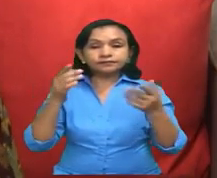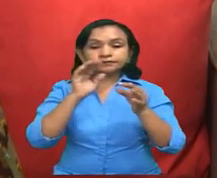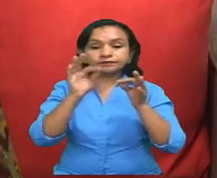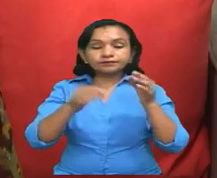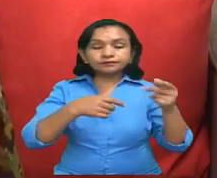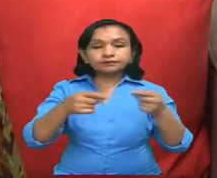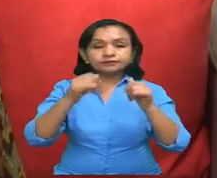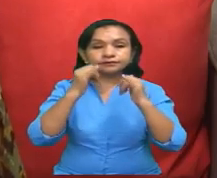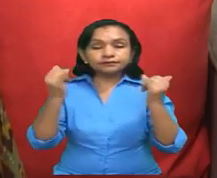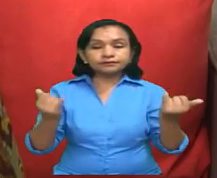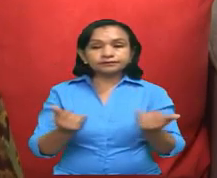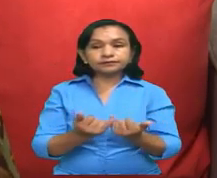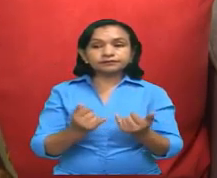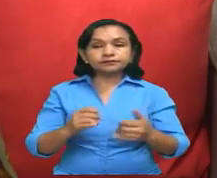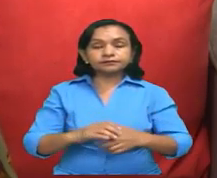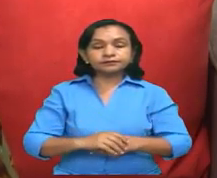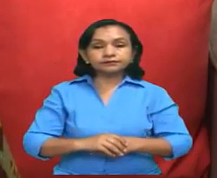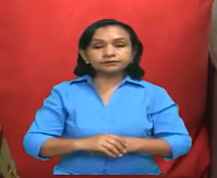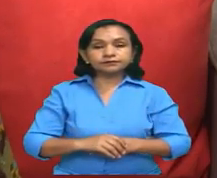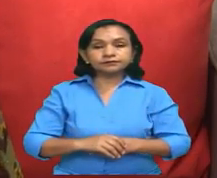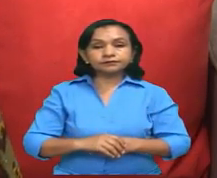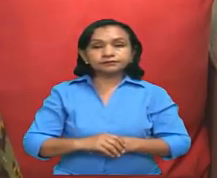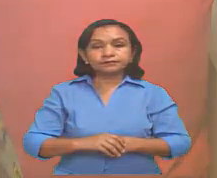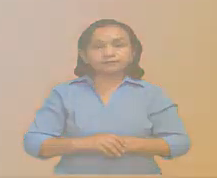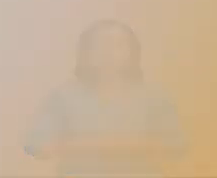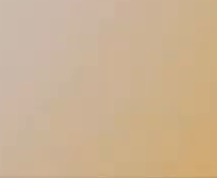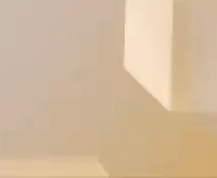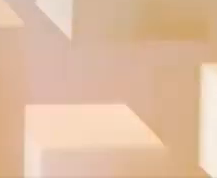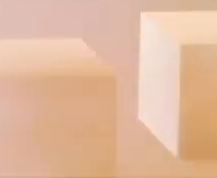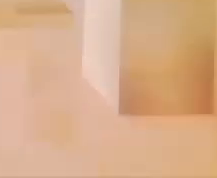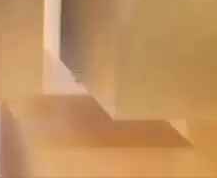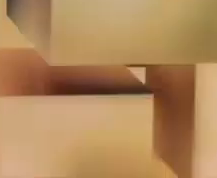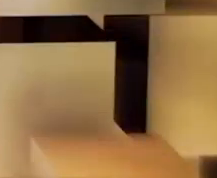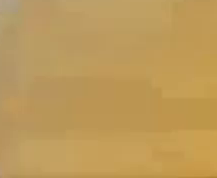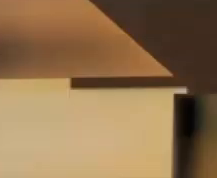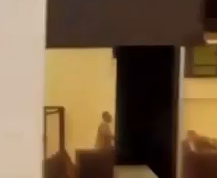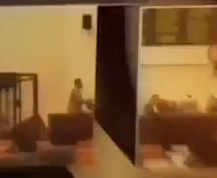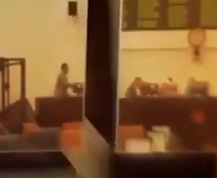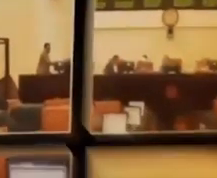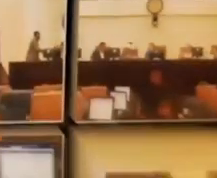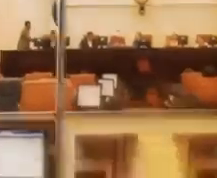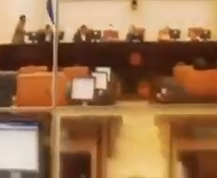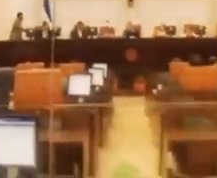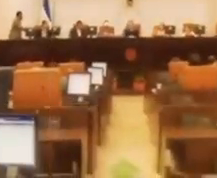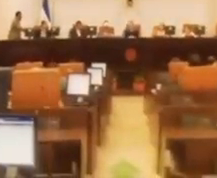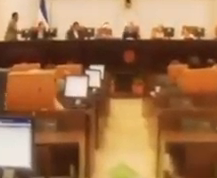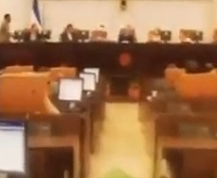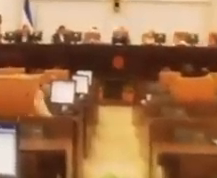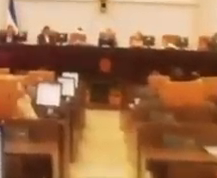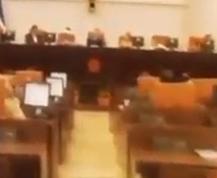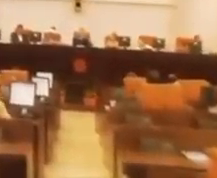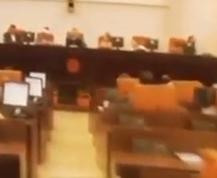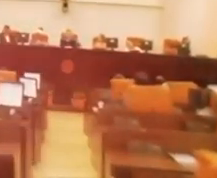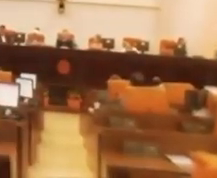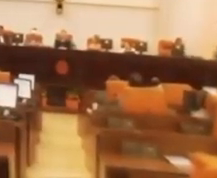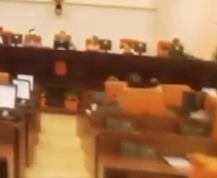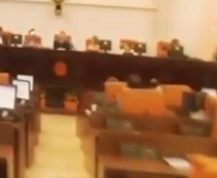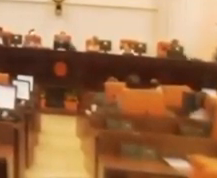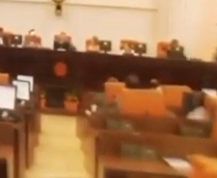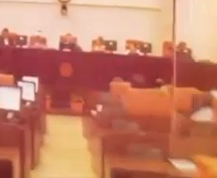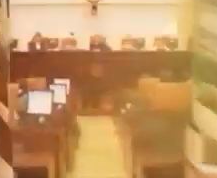con nosotros, y a nuestro regreso les hablaremos un poco más sobre esta oportunidad que están teniendo nuestras microempresas y qué es lo